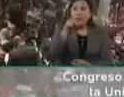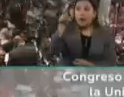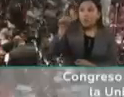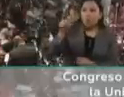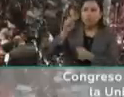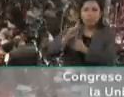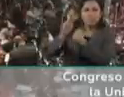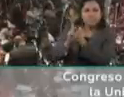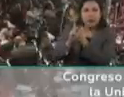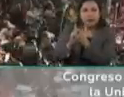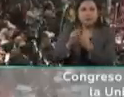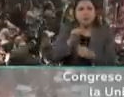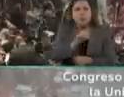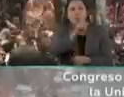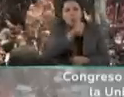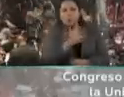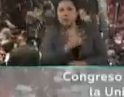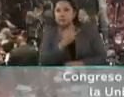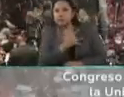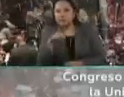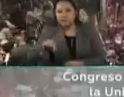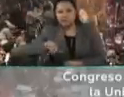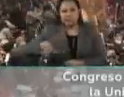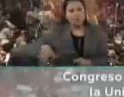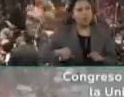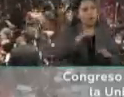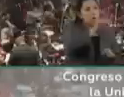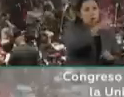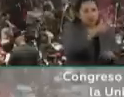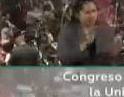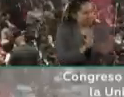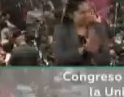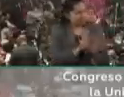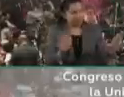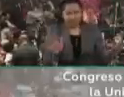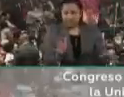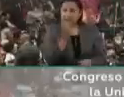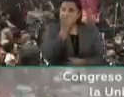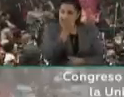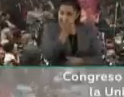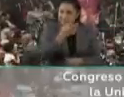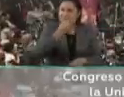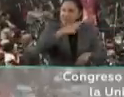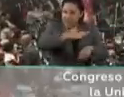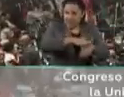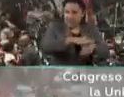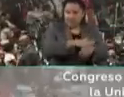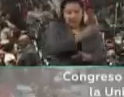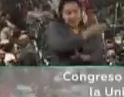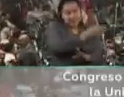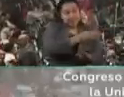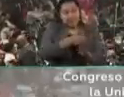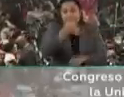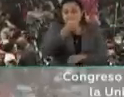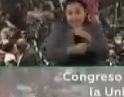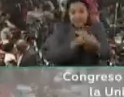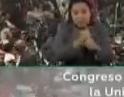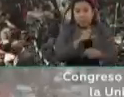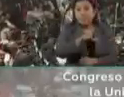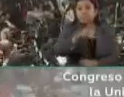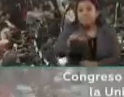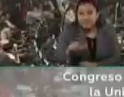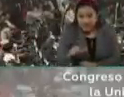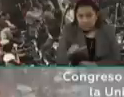castillo. Hoy les digo, 6 años después, que los liberales, cuando